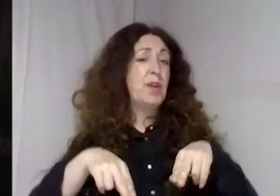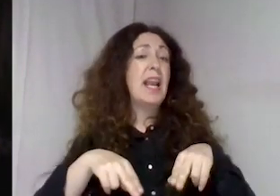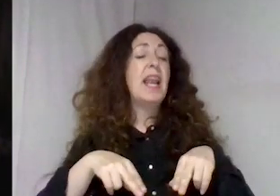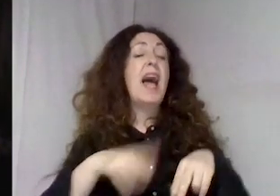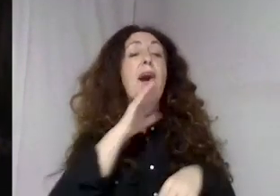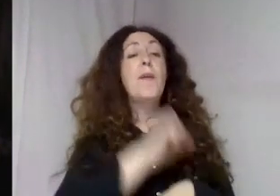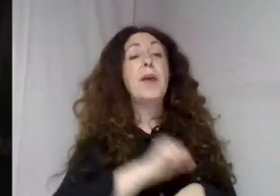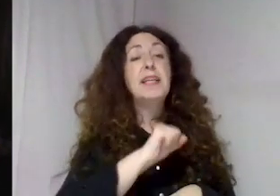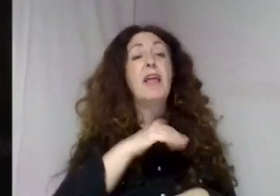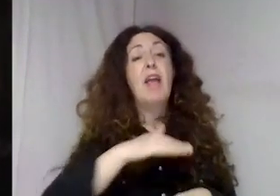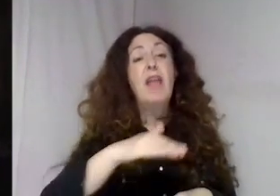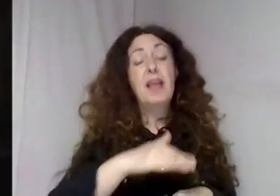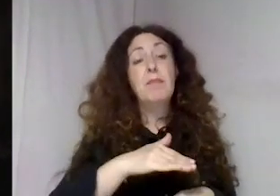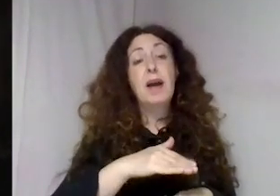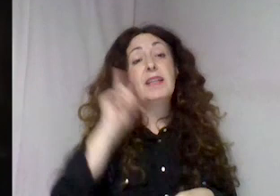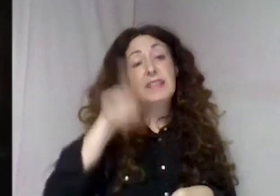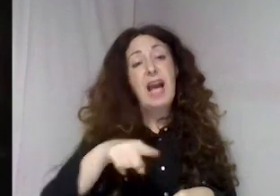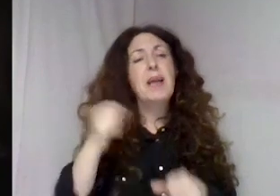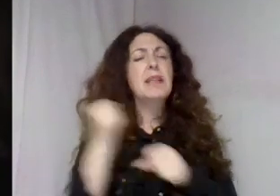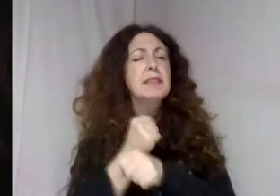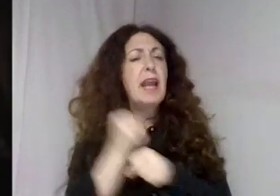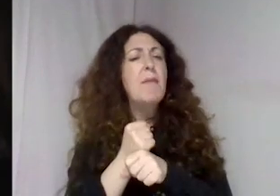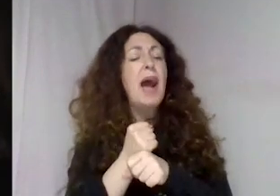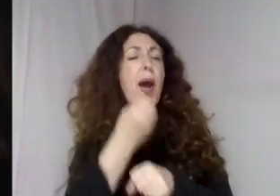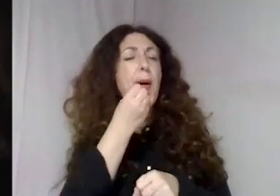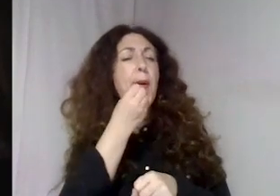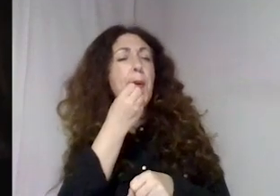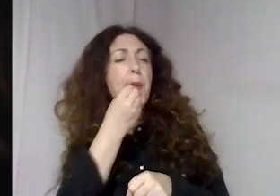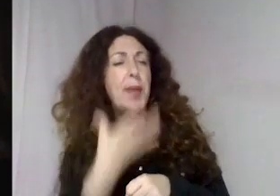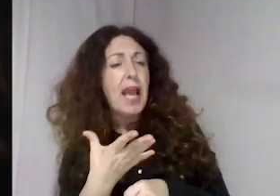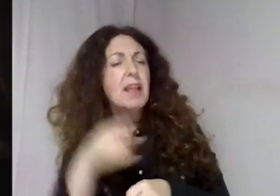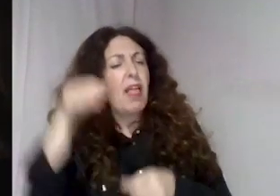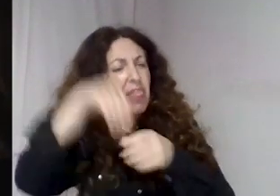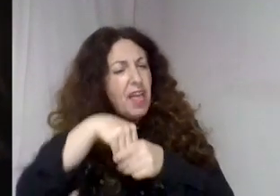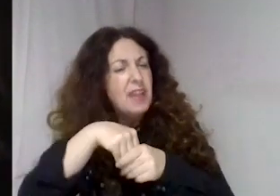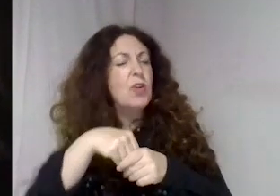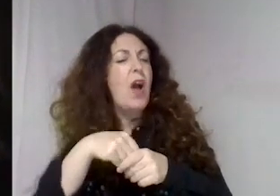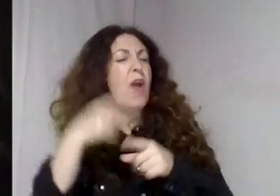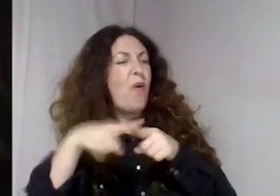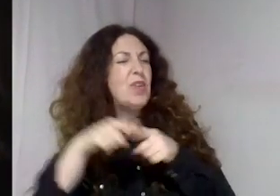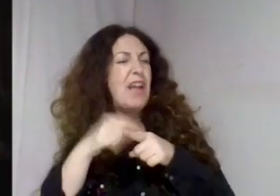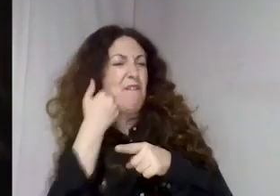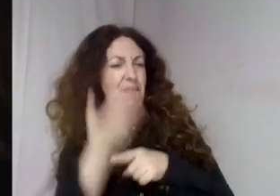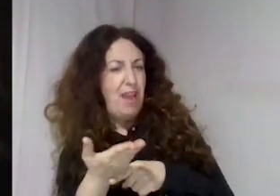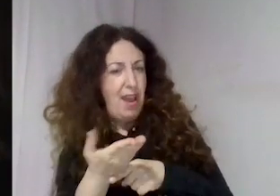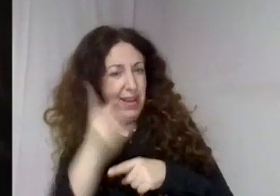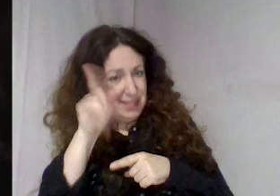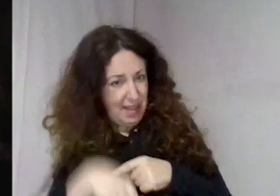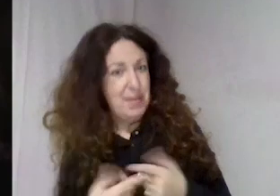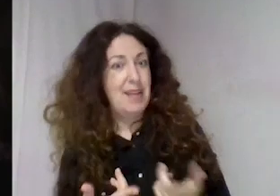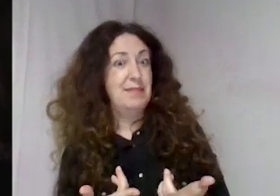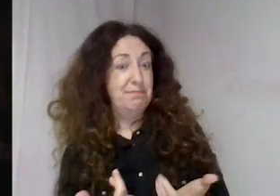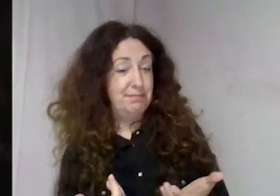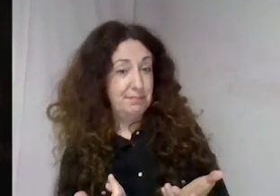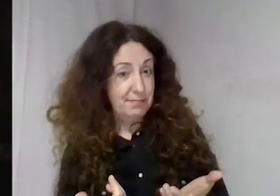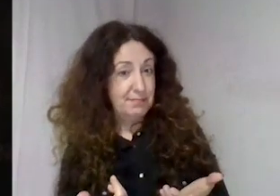contraargumento que como todo contraargumento dialéctico, incluso lógico, en la lógica aristotélica que tú planteas,